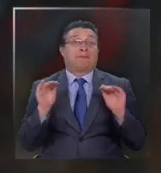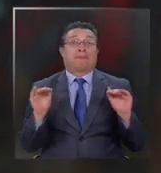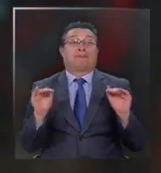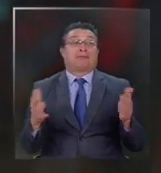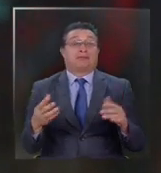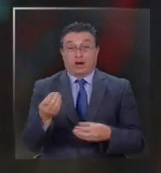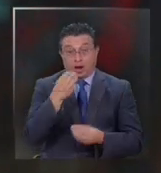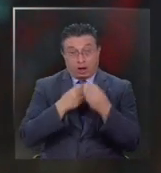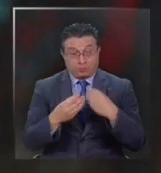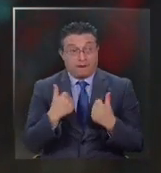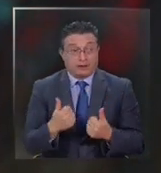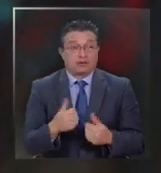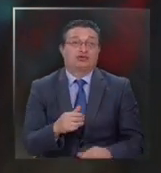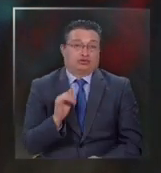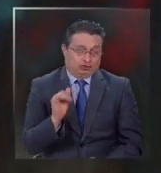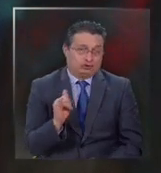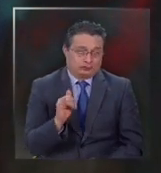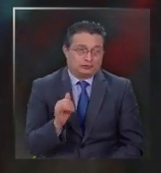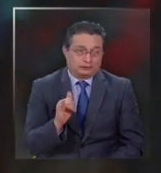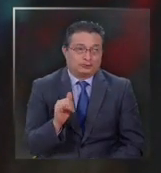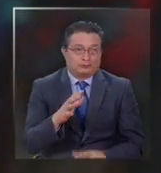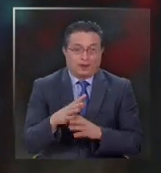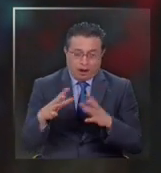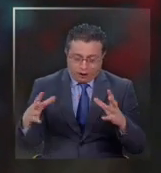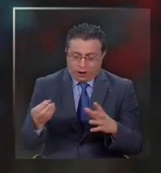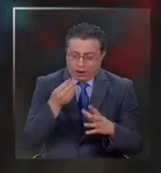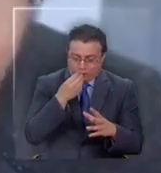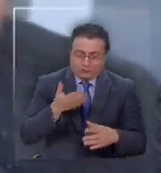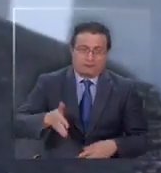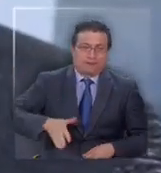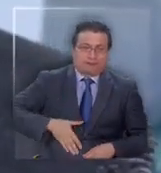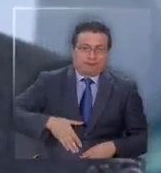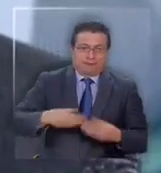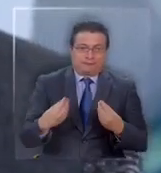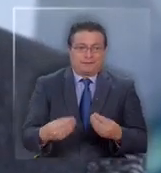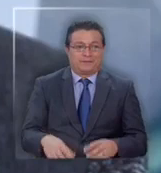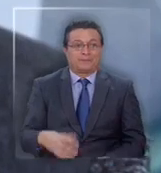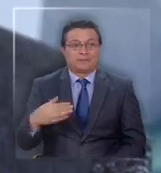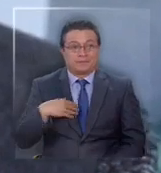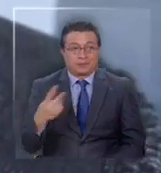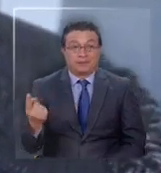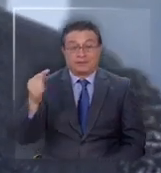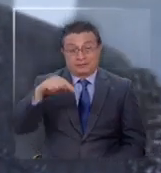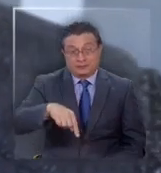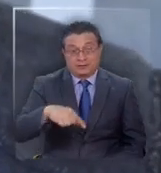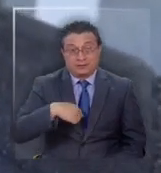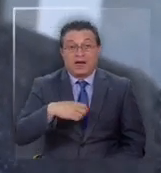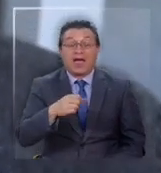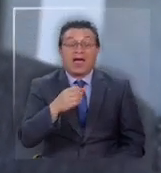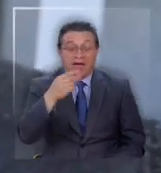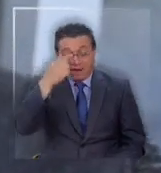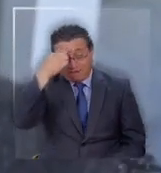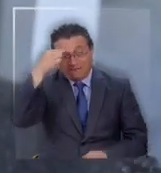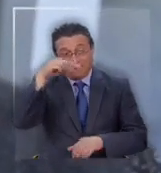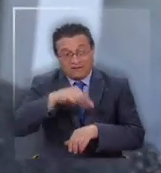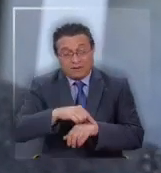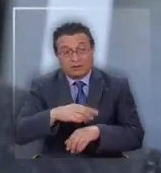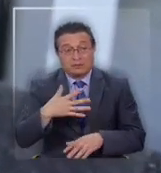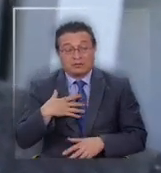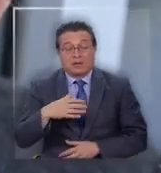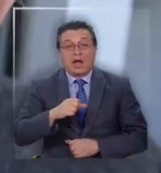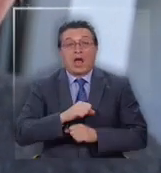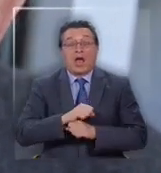alimenta bien en estos días? Sí, importante. Sí, me dan harta comida aquí. Bueno, llegué acá enfermo, con unos